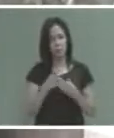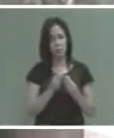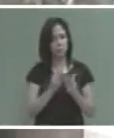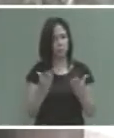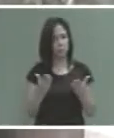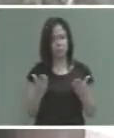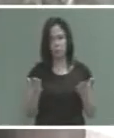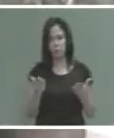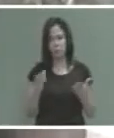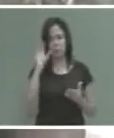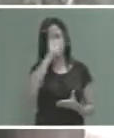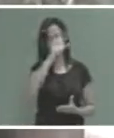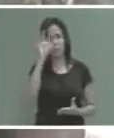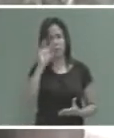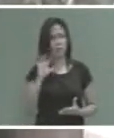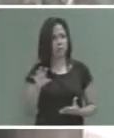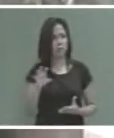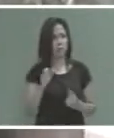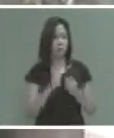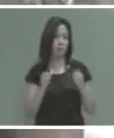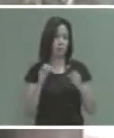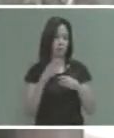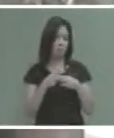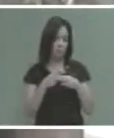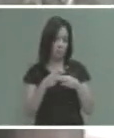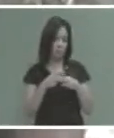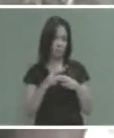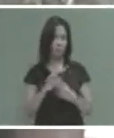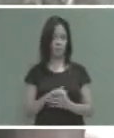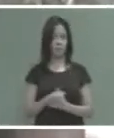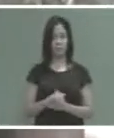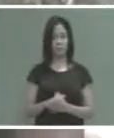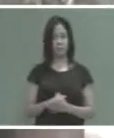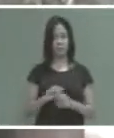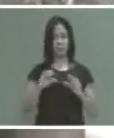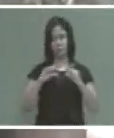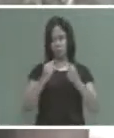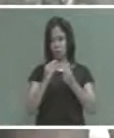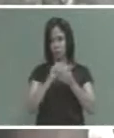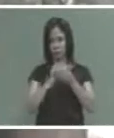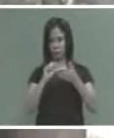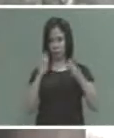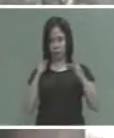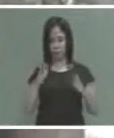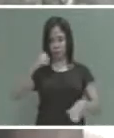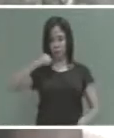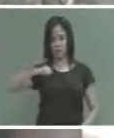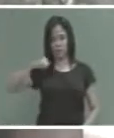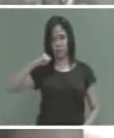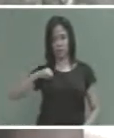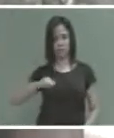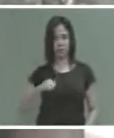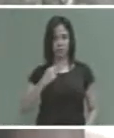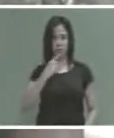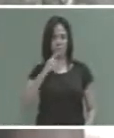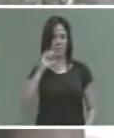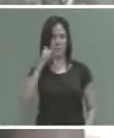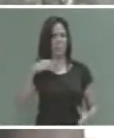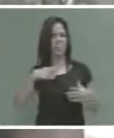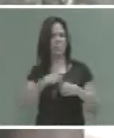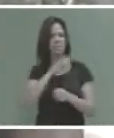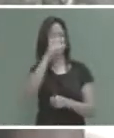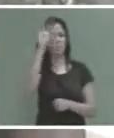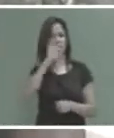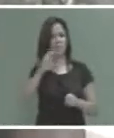exposiciones anónimas, Underground Art Exhibits, que se llaman, que eran también un grupo de estudiantes y artistas que decían, bueno, mañana hacemos una exposición